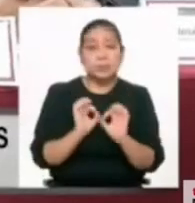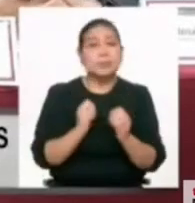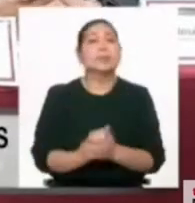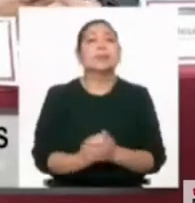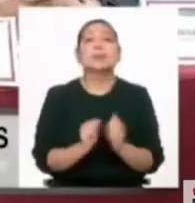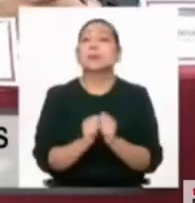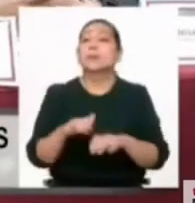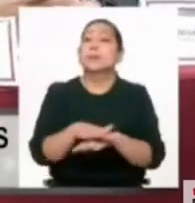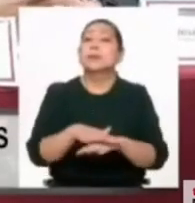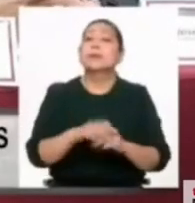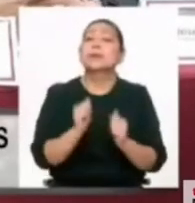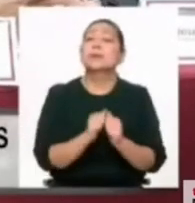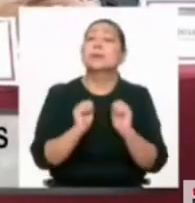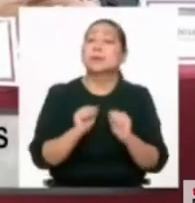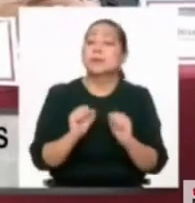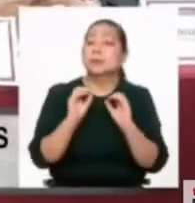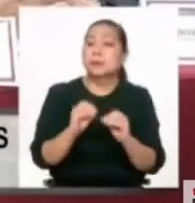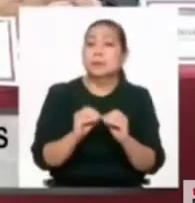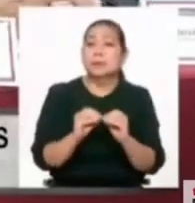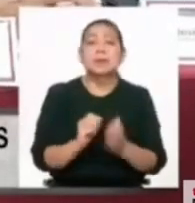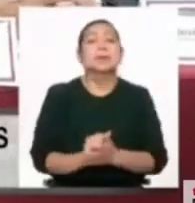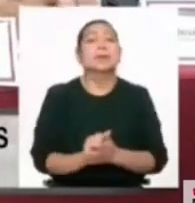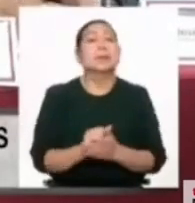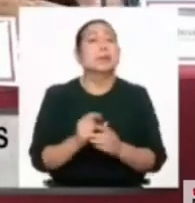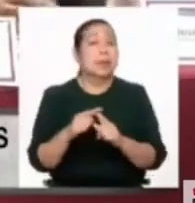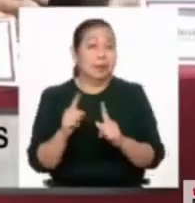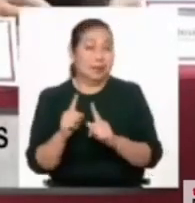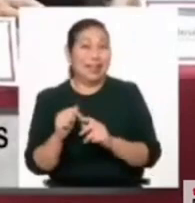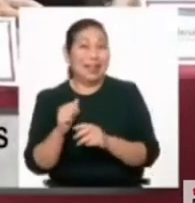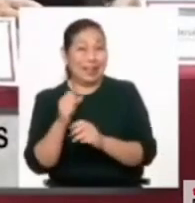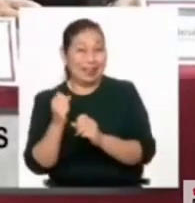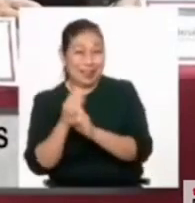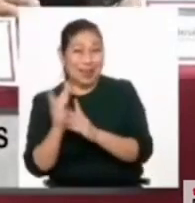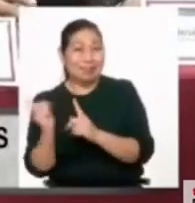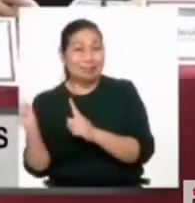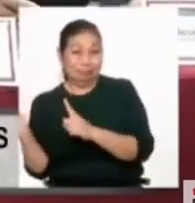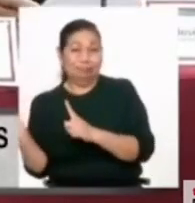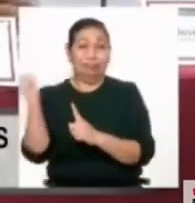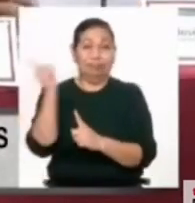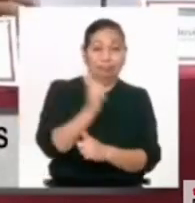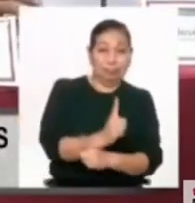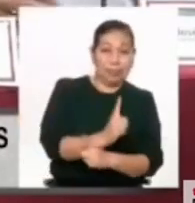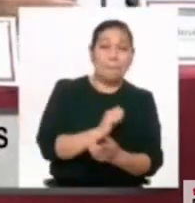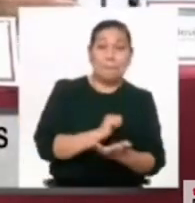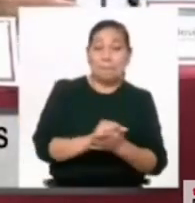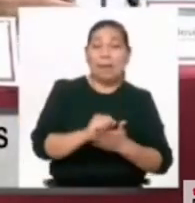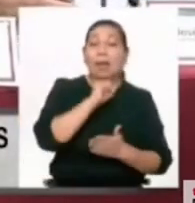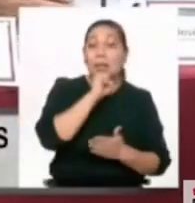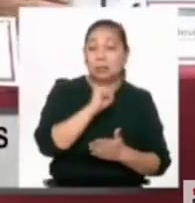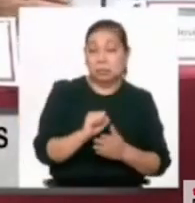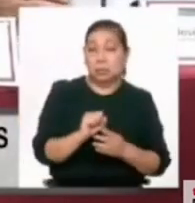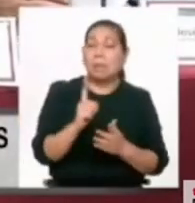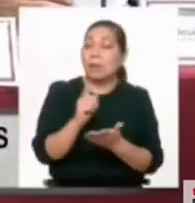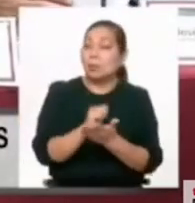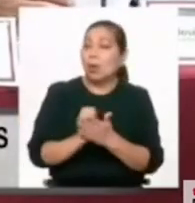que vamos a hacer con un plan de acción que va de la fecha que les he indicado, donde hemos intervenido, hasta el mes de diciembre,